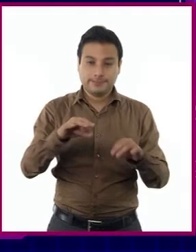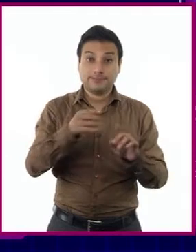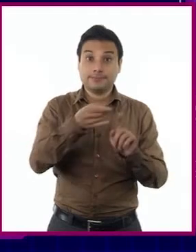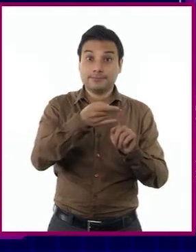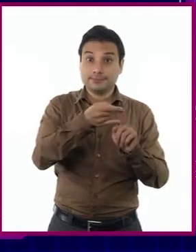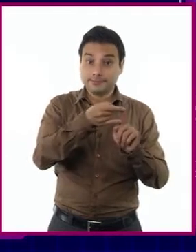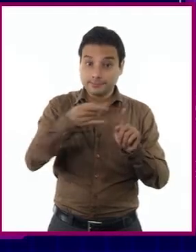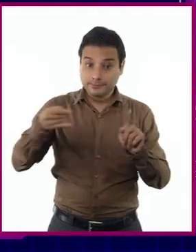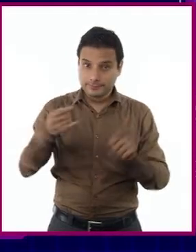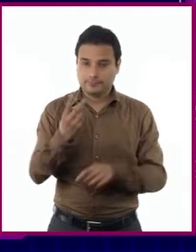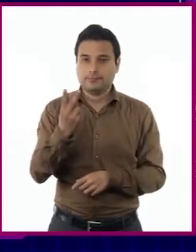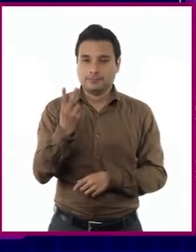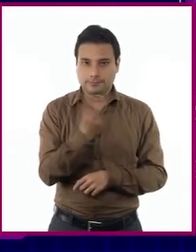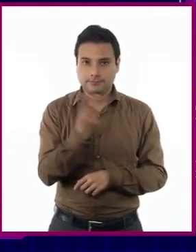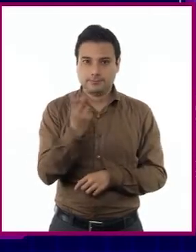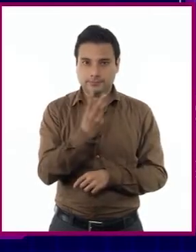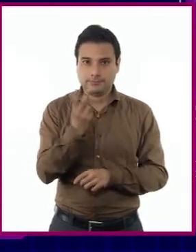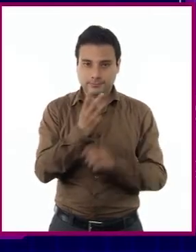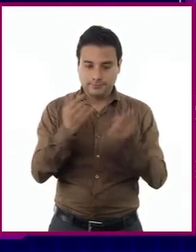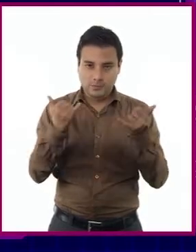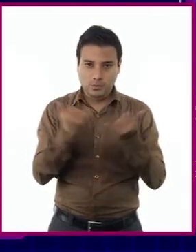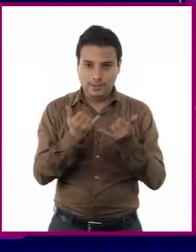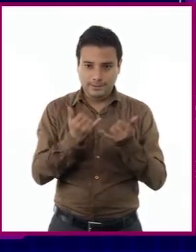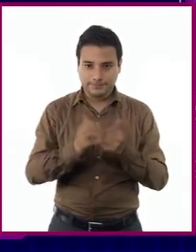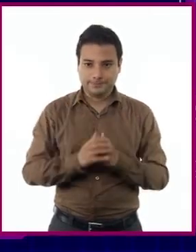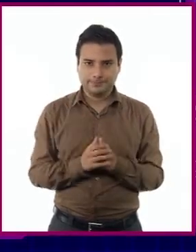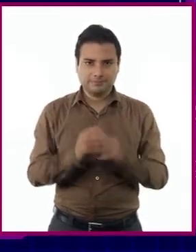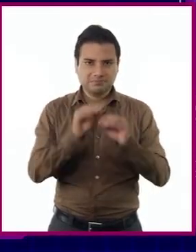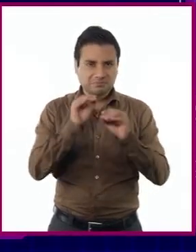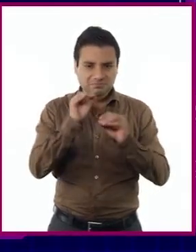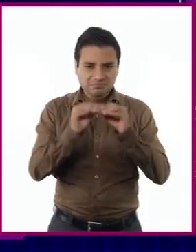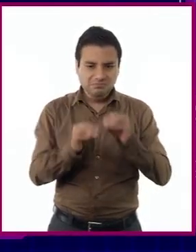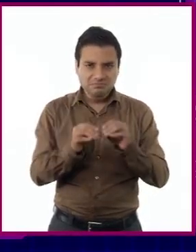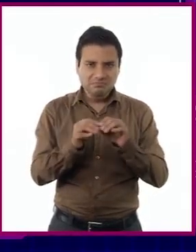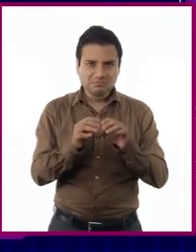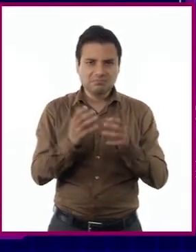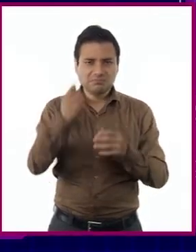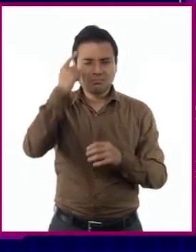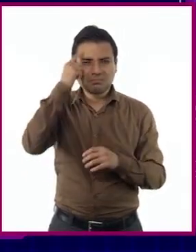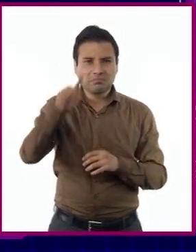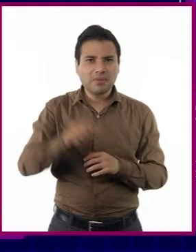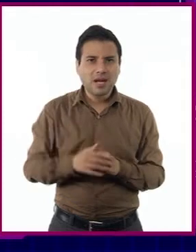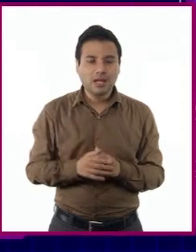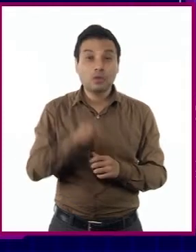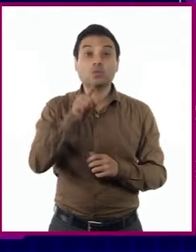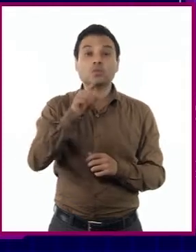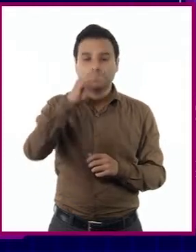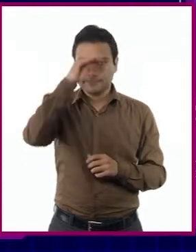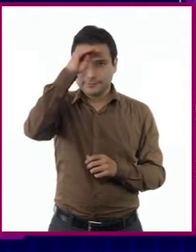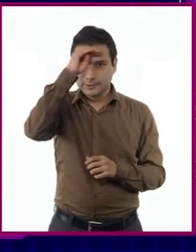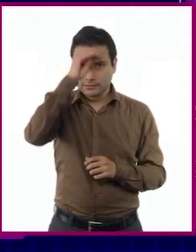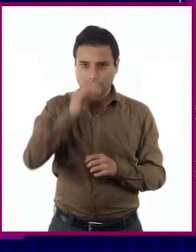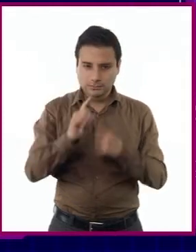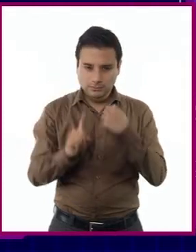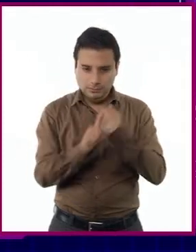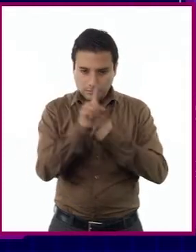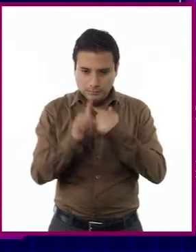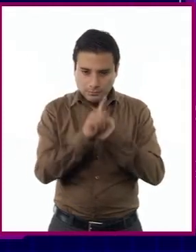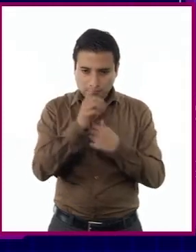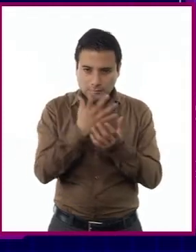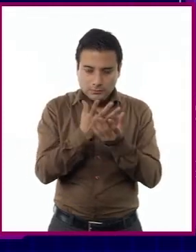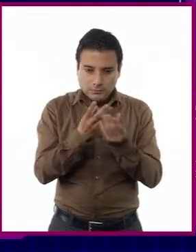entre sí la construcción es para que experimenten y piensen en la resolución del problema